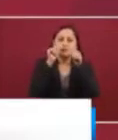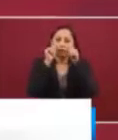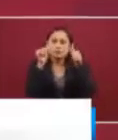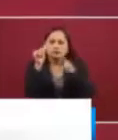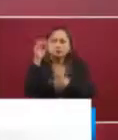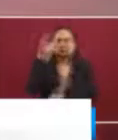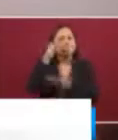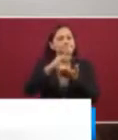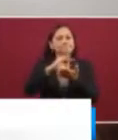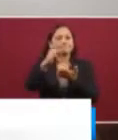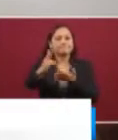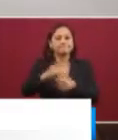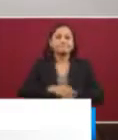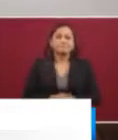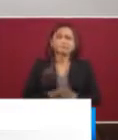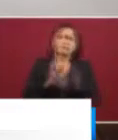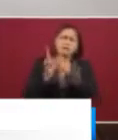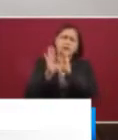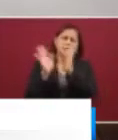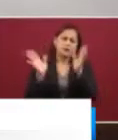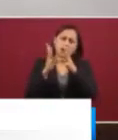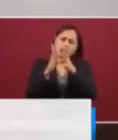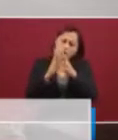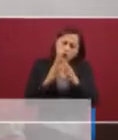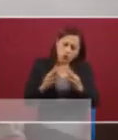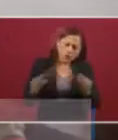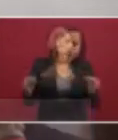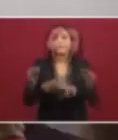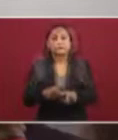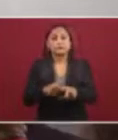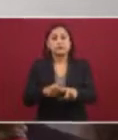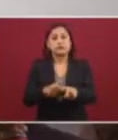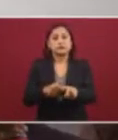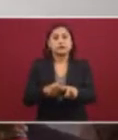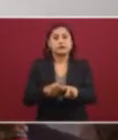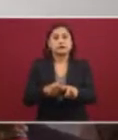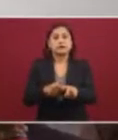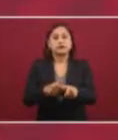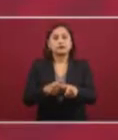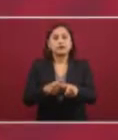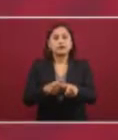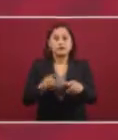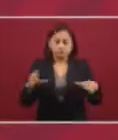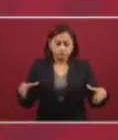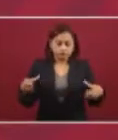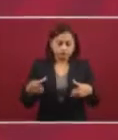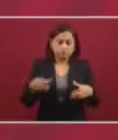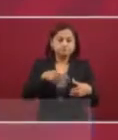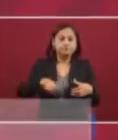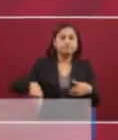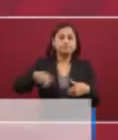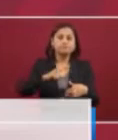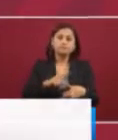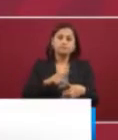asunto va a continuar la selección para que los que lo deseen